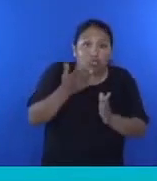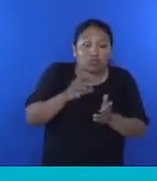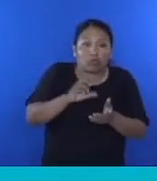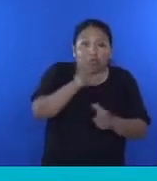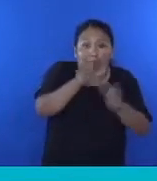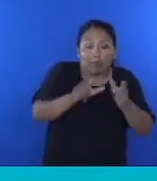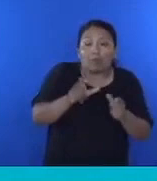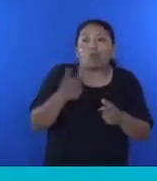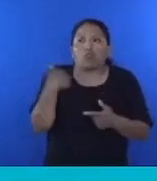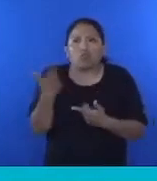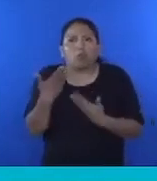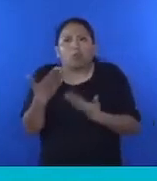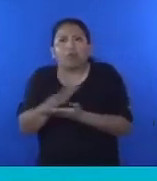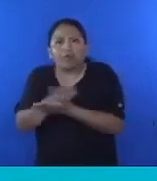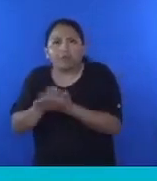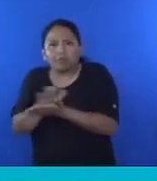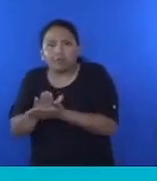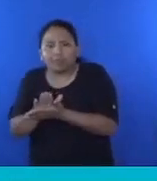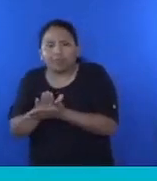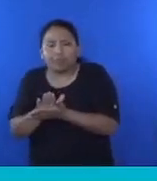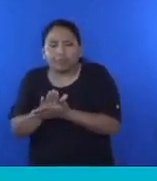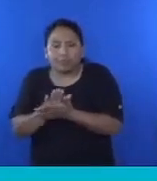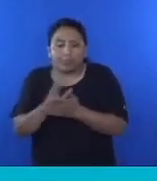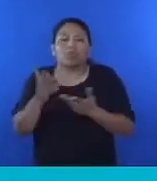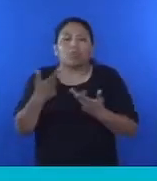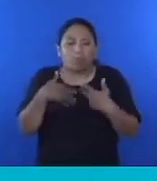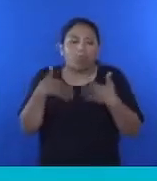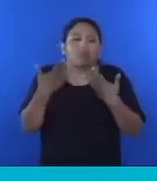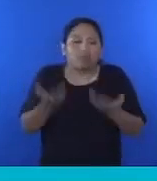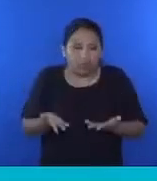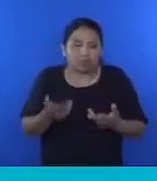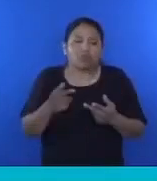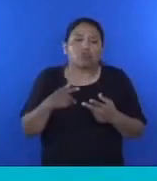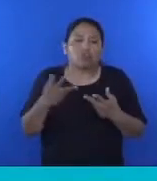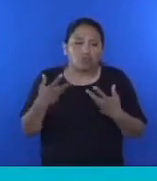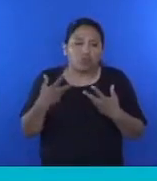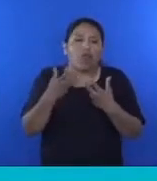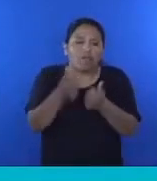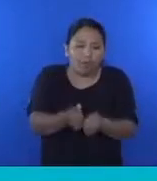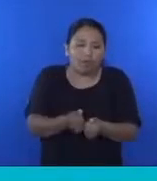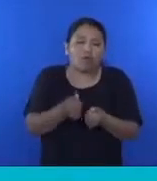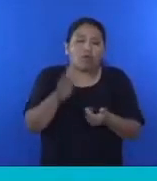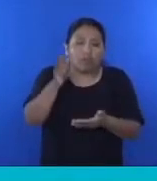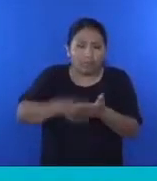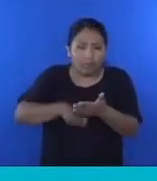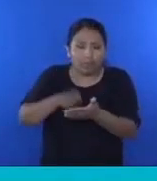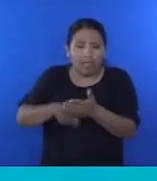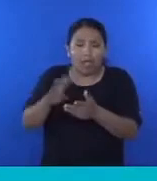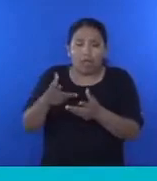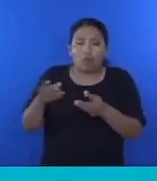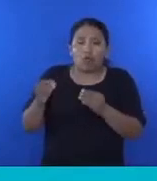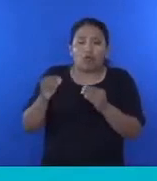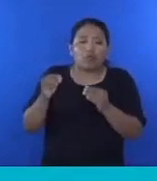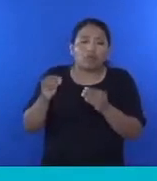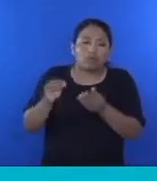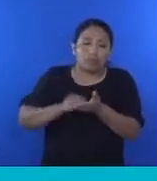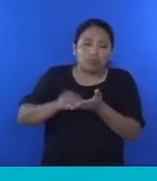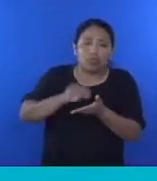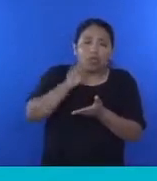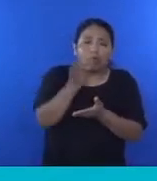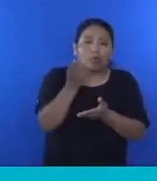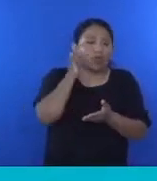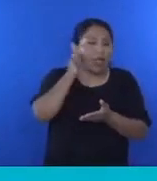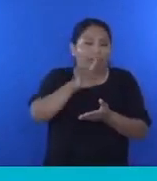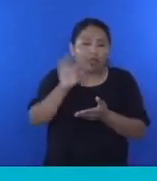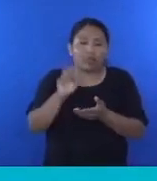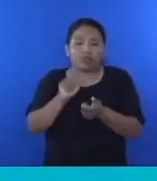podemos hacer. Y esta fue la segunda cuestión que nosotros miramos y por eso acompañamos y firmamos con el diputado Bugallo el proyecto de